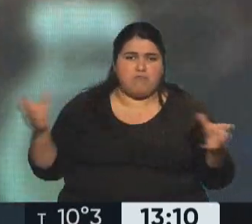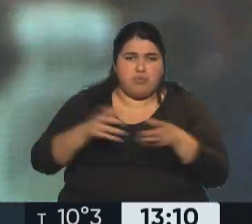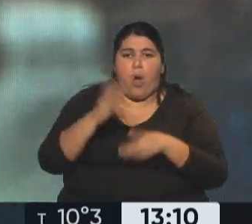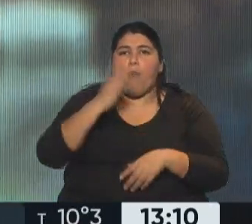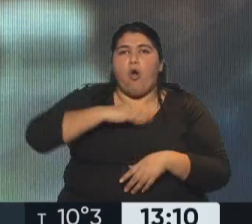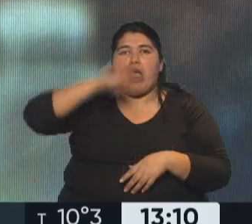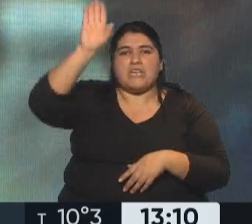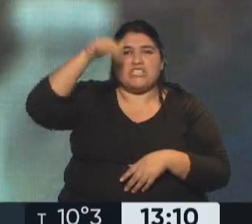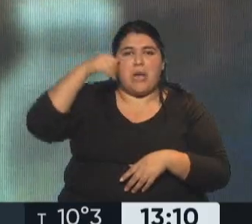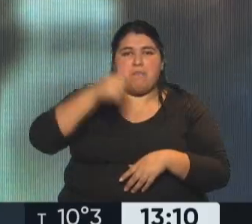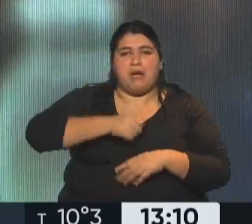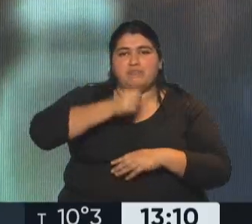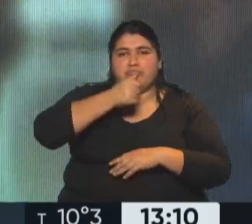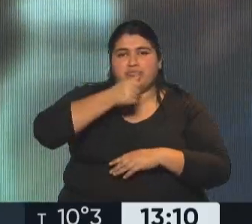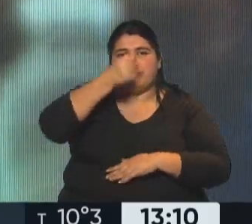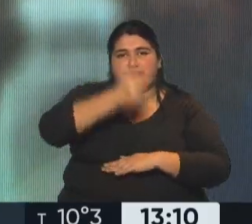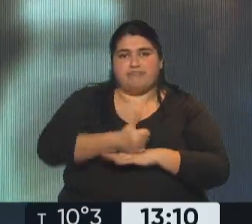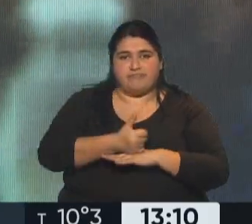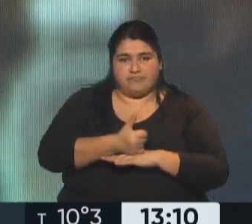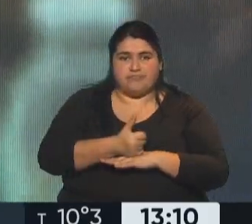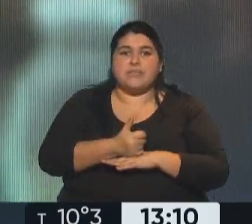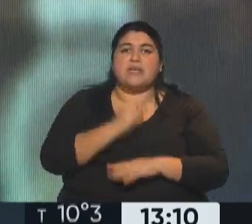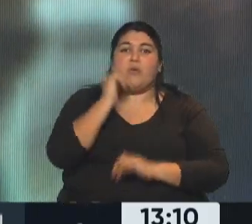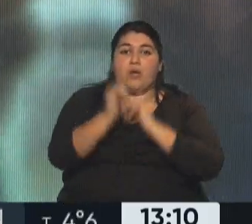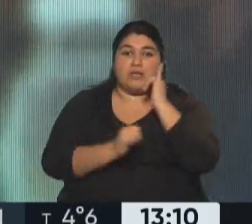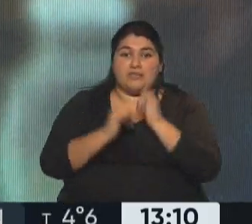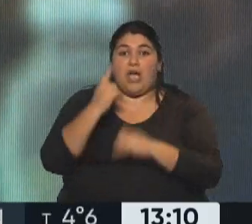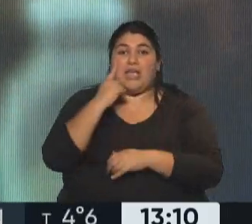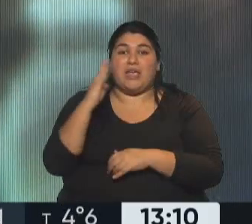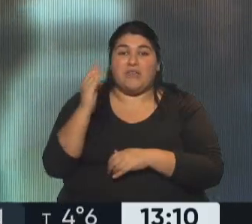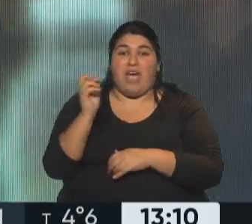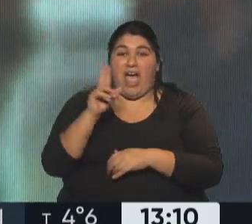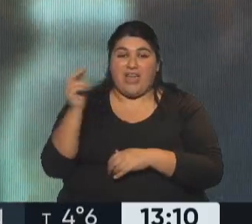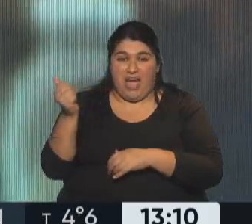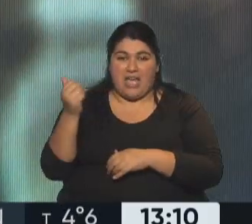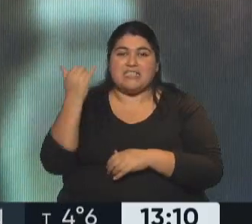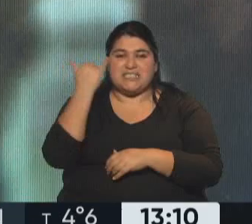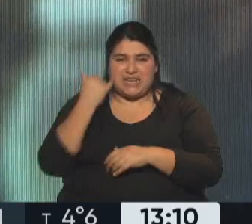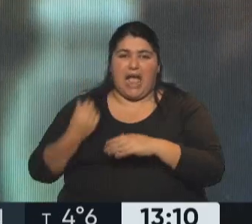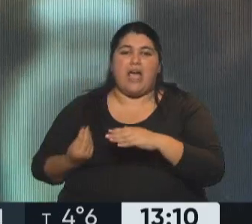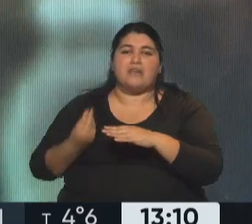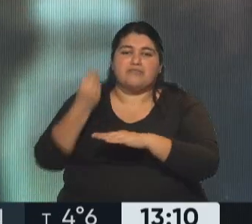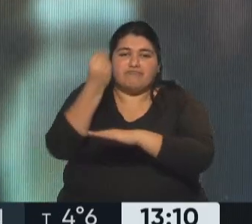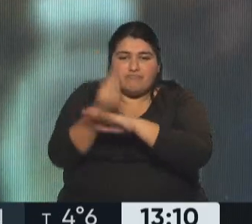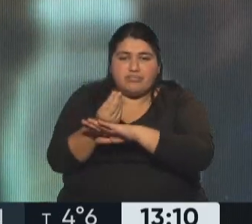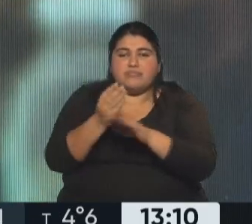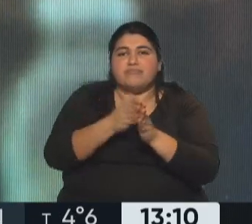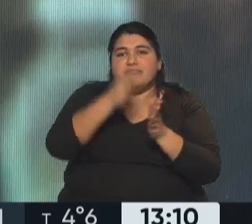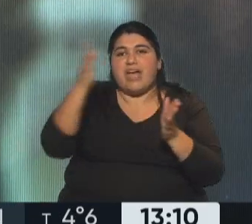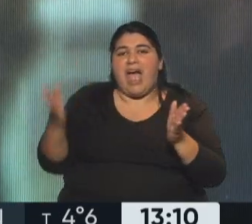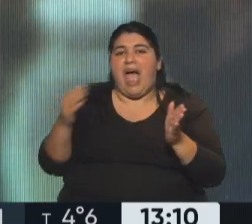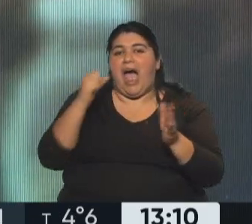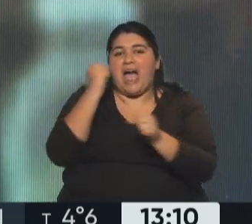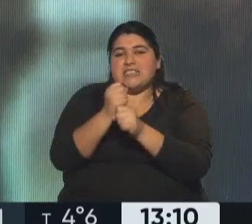Boca? Llama a conferencia de prensa y ratifica a Ibarra como entrenador hasta el 31 de